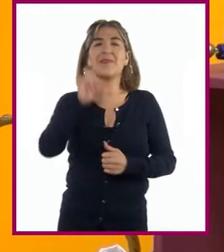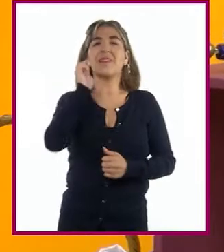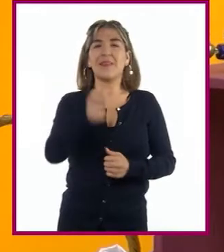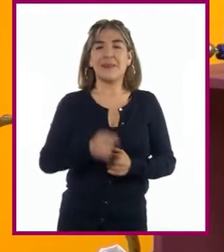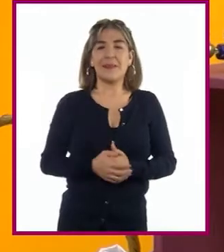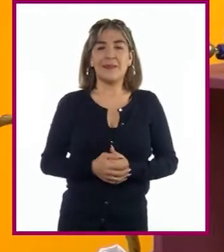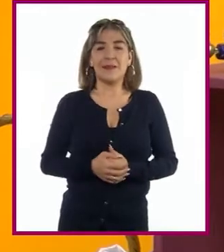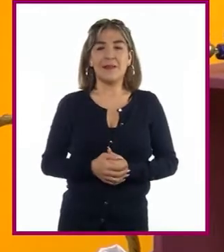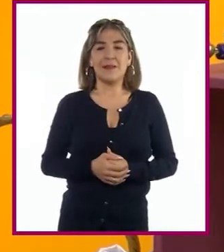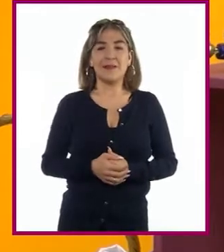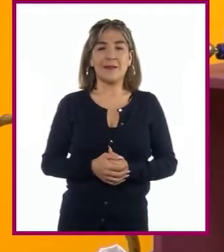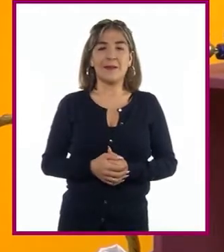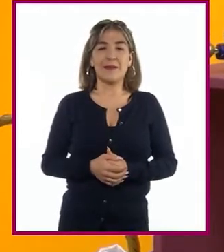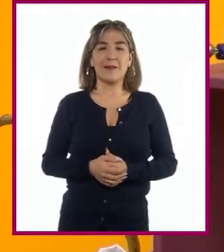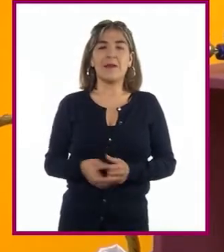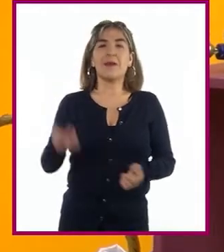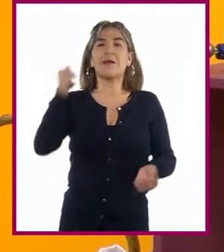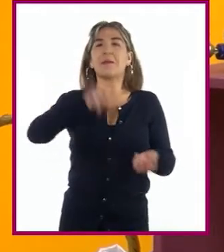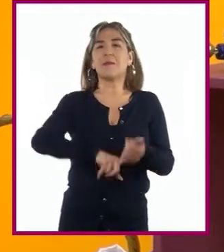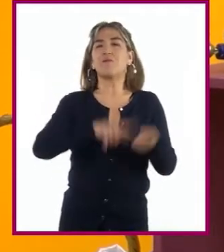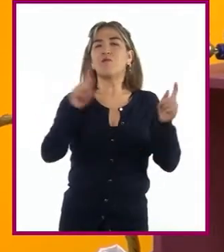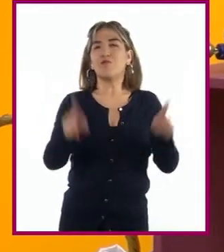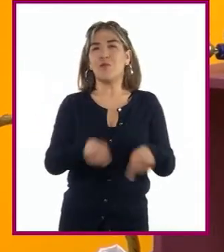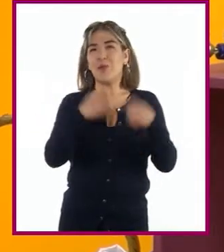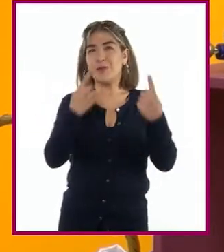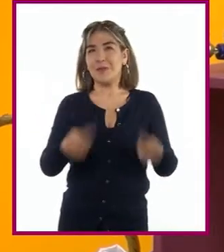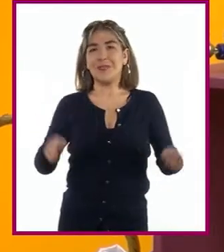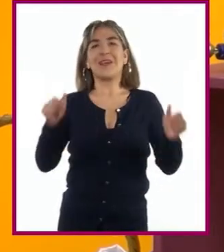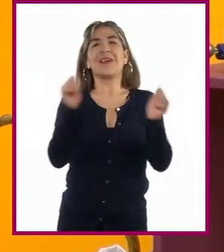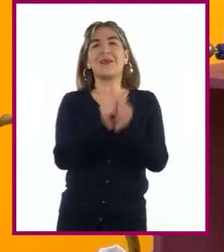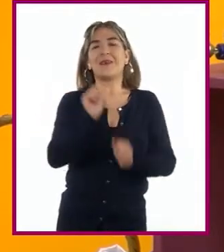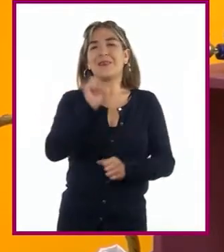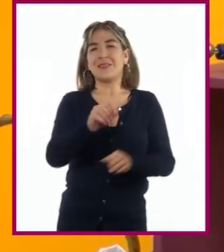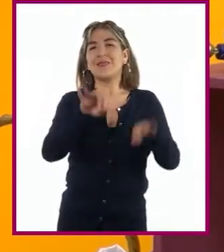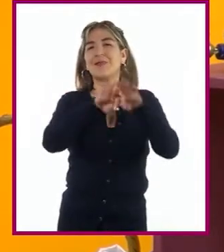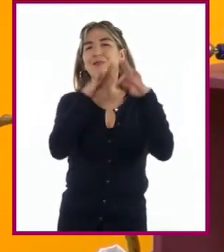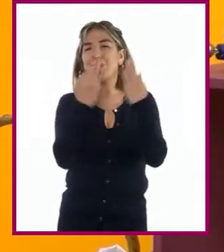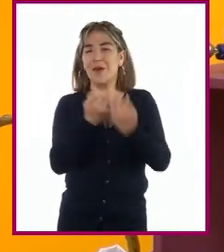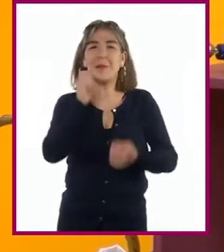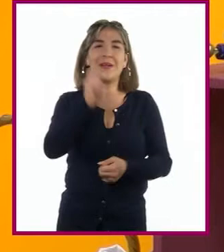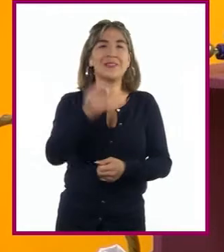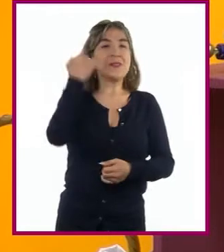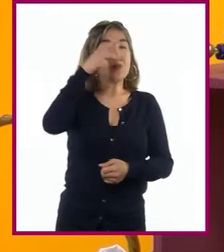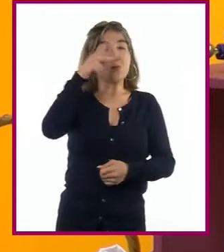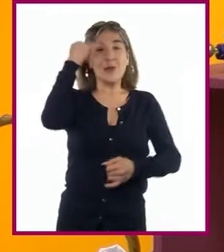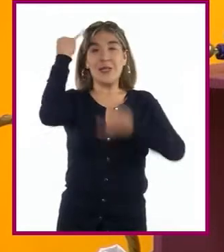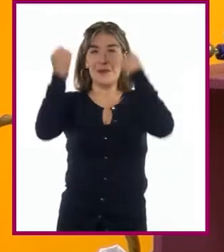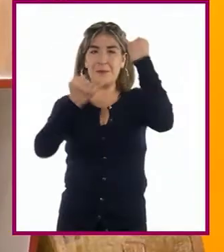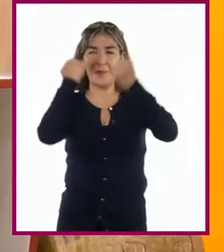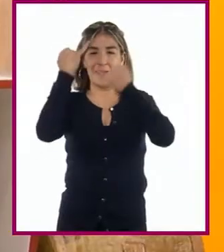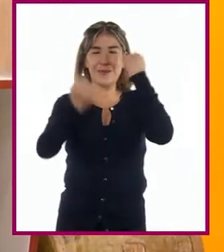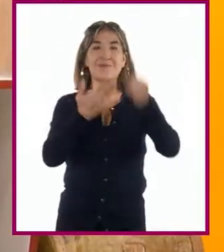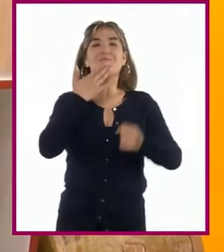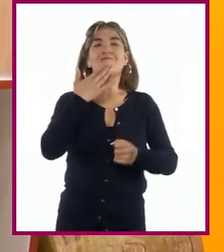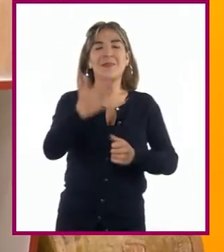en escuchar un fragmento de una pieza musical con toda su sensibilidad e imaginación